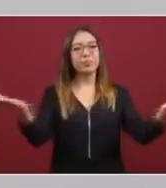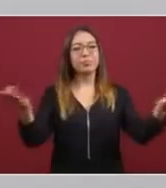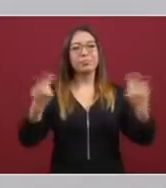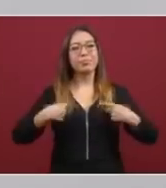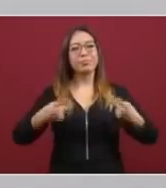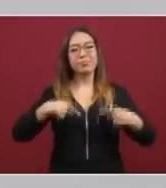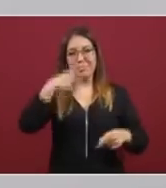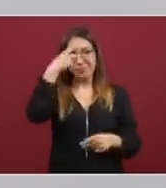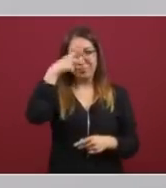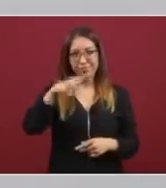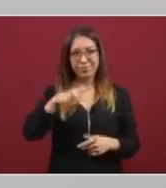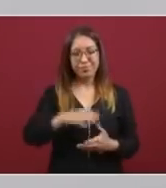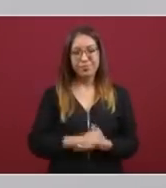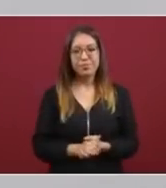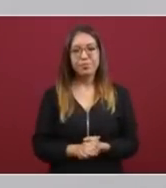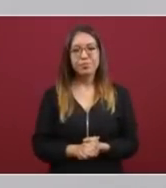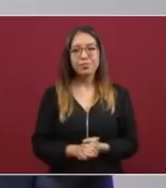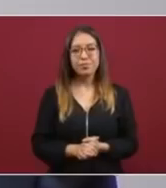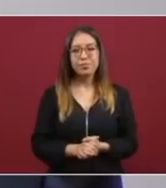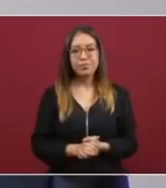noble causa. Vamos a